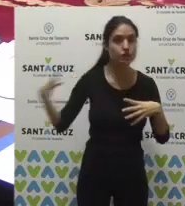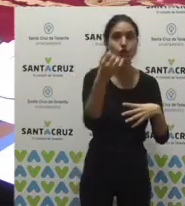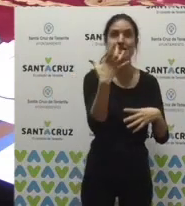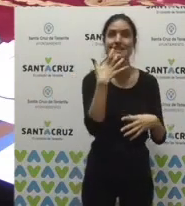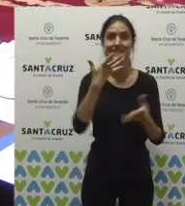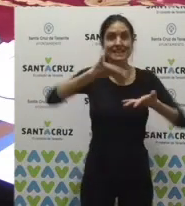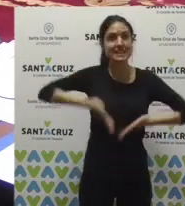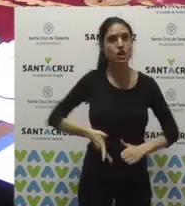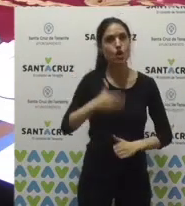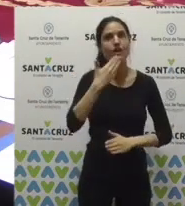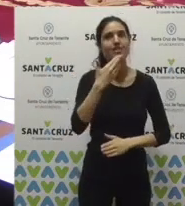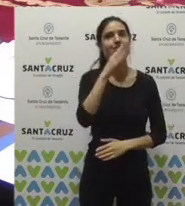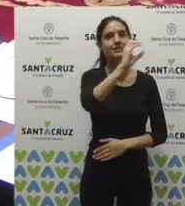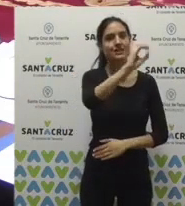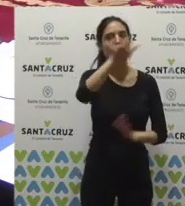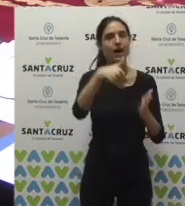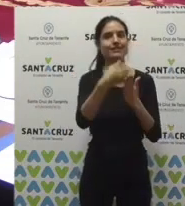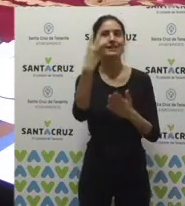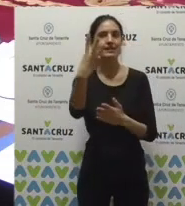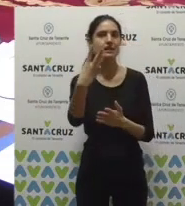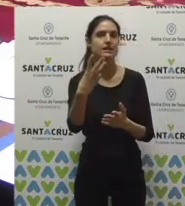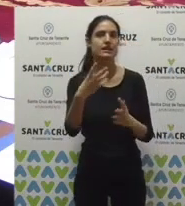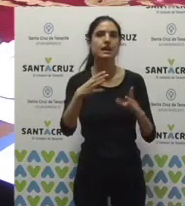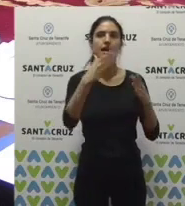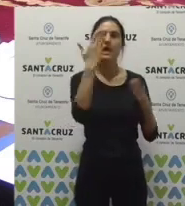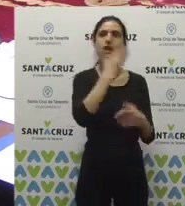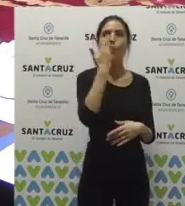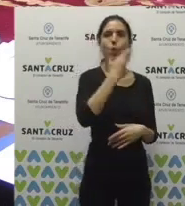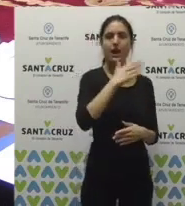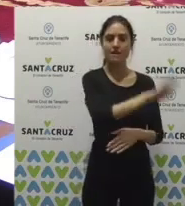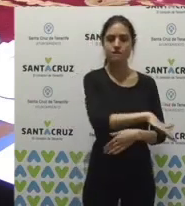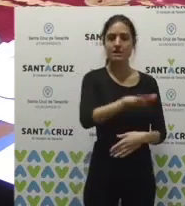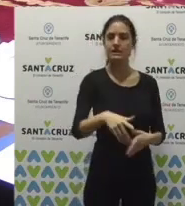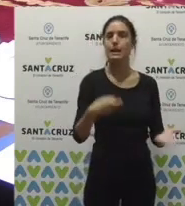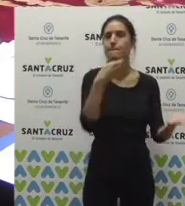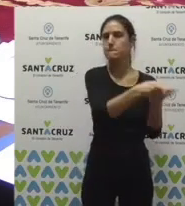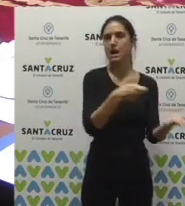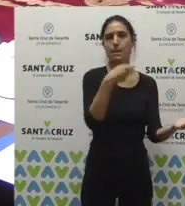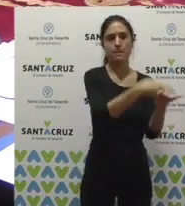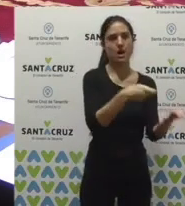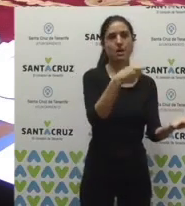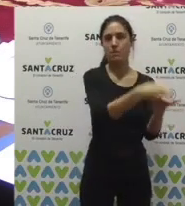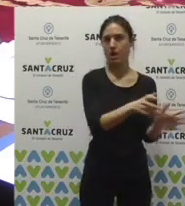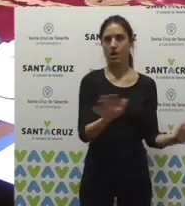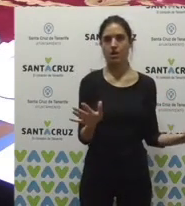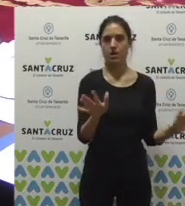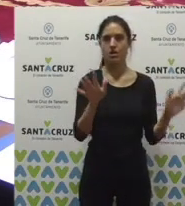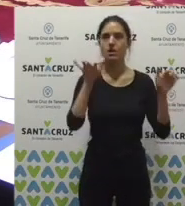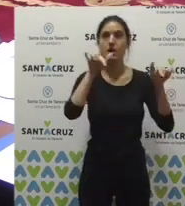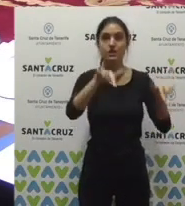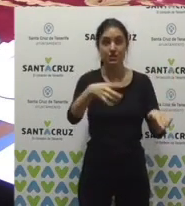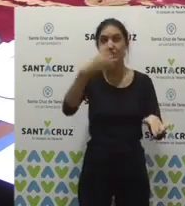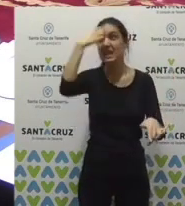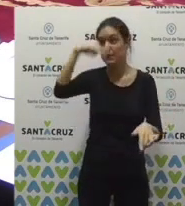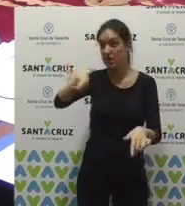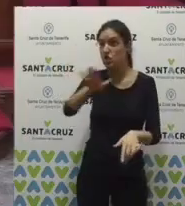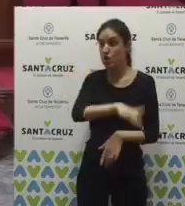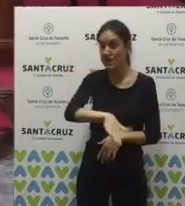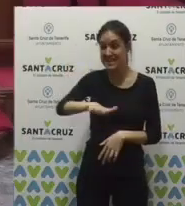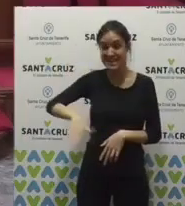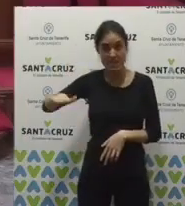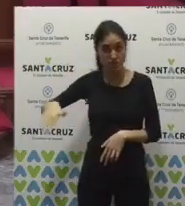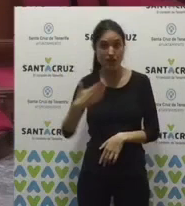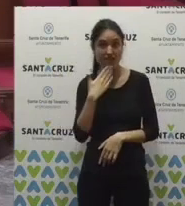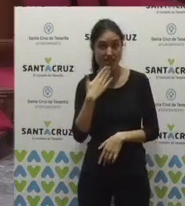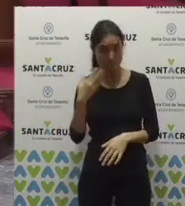0 a 3 años las escuelas infantiles que si tenemos en cuenta esto no hace falta tampoco tener muchos datos solo teniendo el dato de cuántos niños hay comprendidos en esa